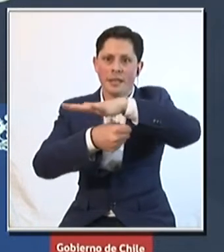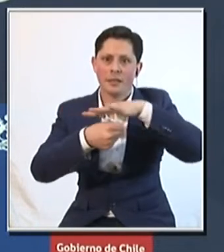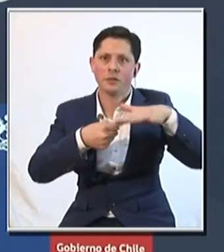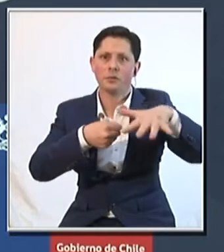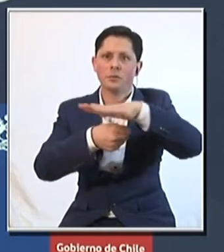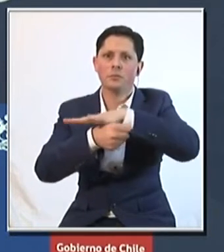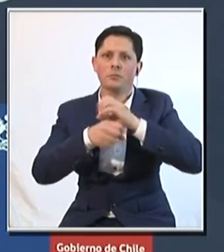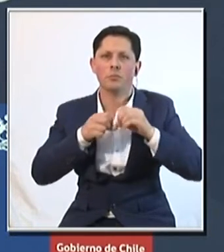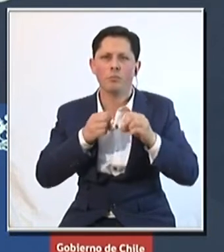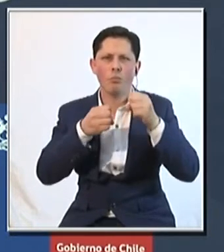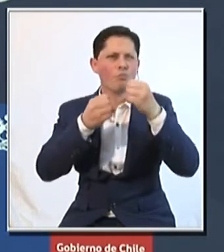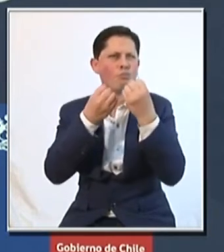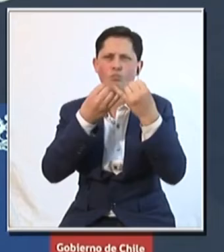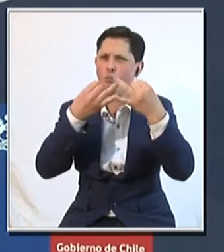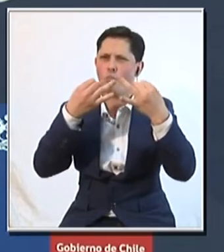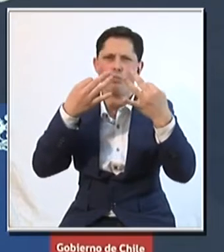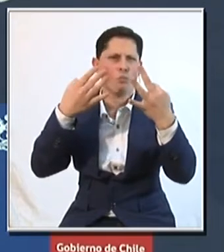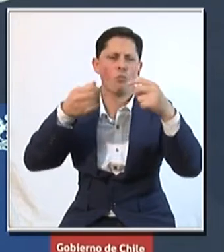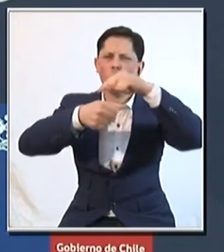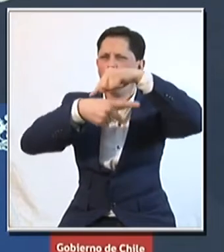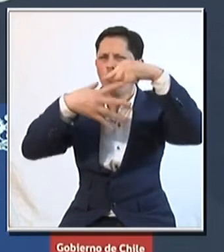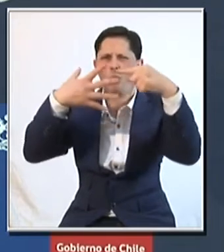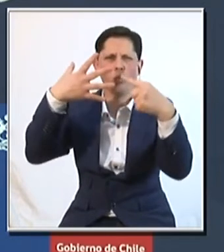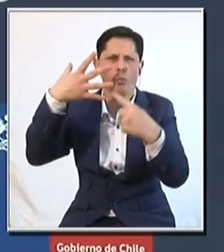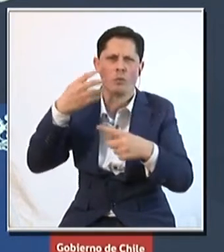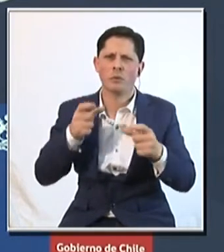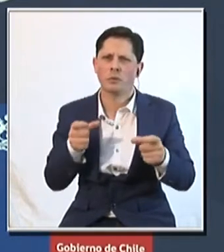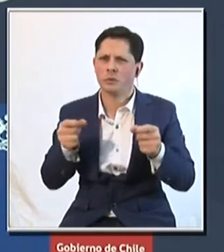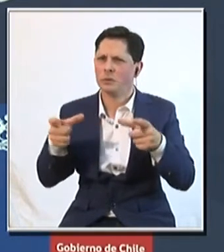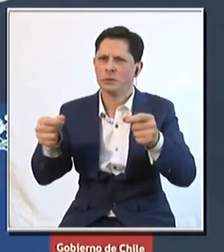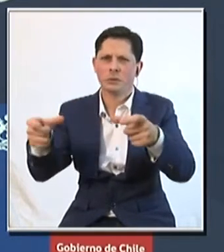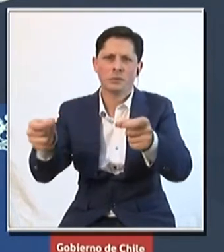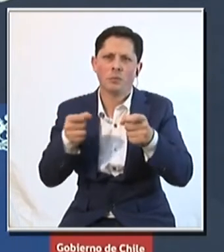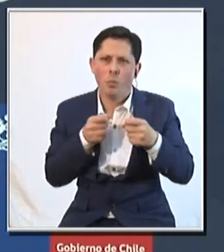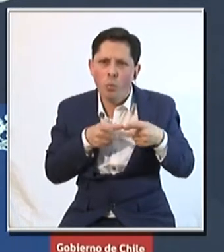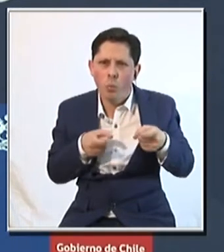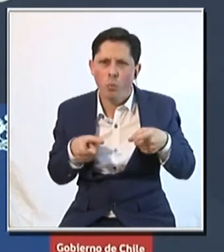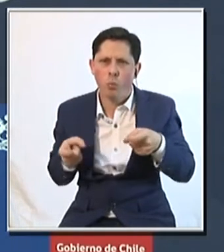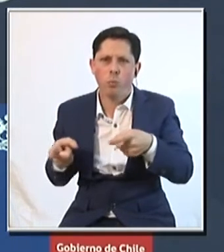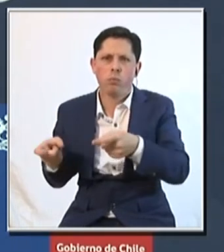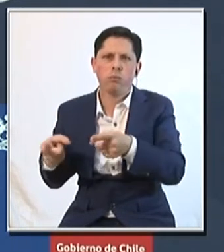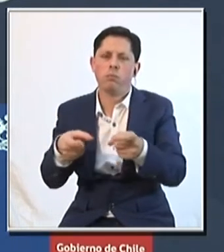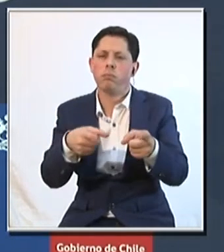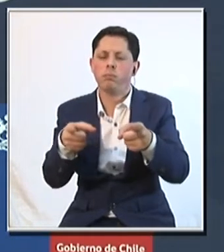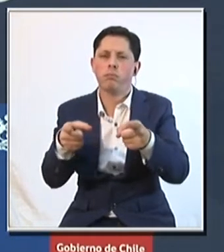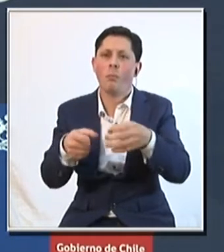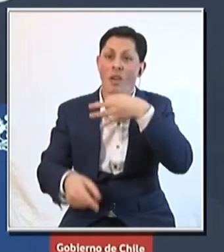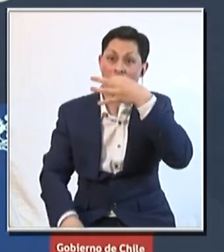están circulando múltiples otros virus respiratorios, como hablábamos recientemente.